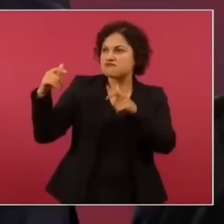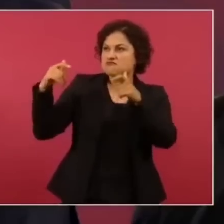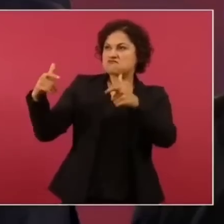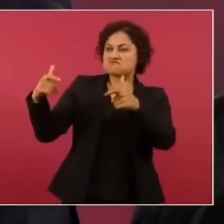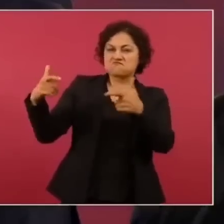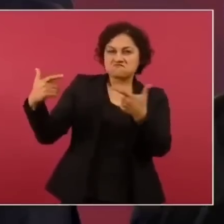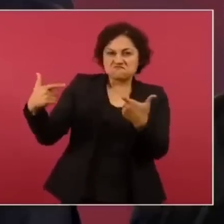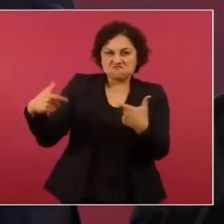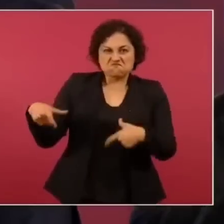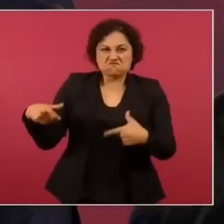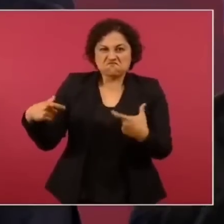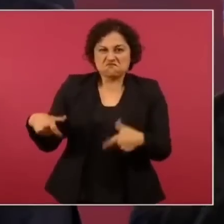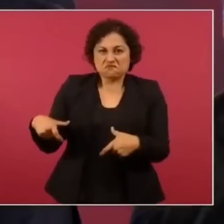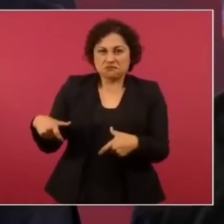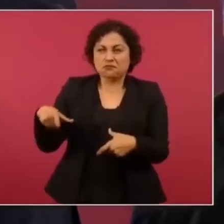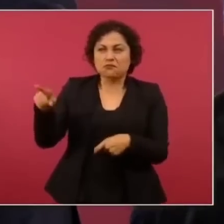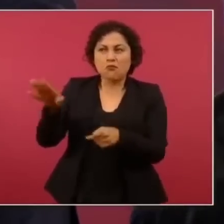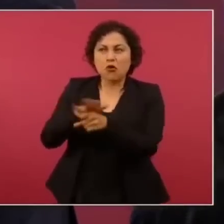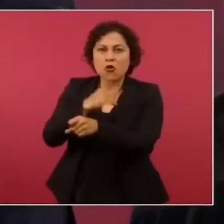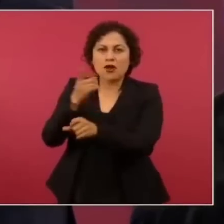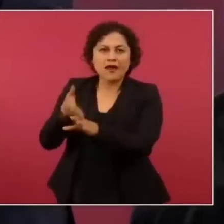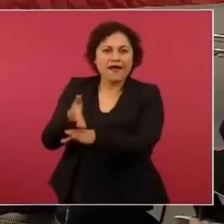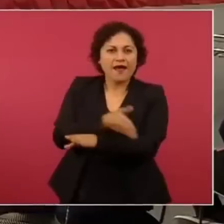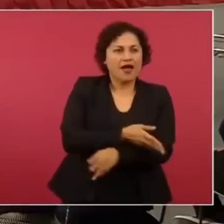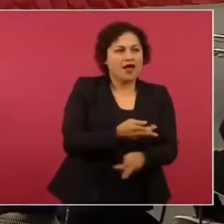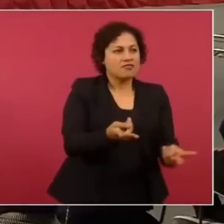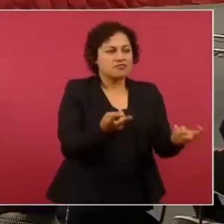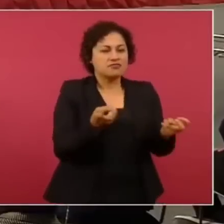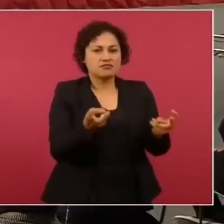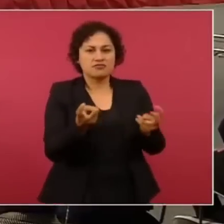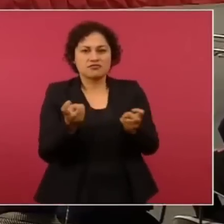que se dedicó a saquear a México